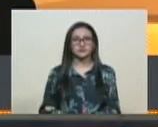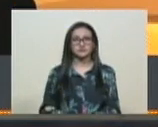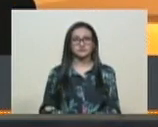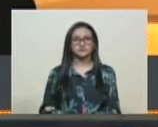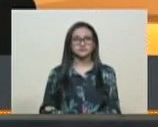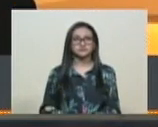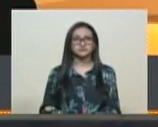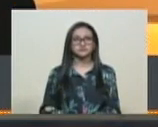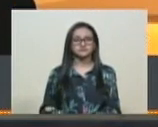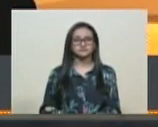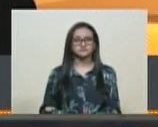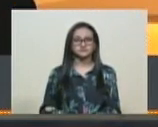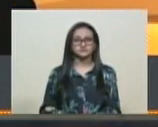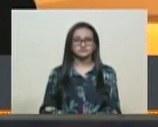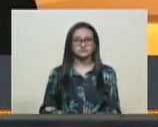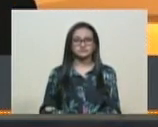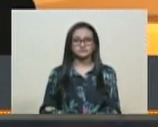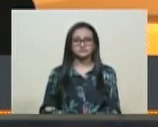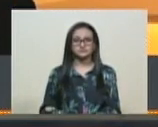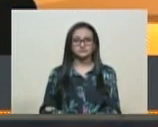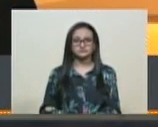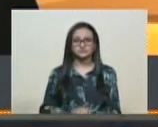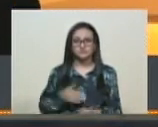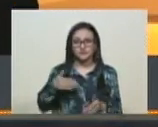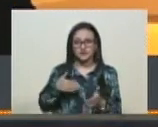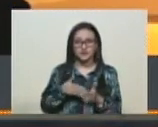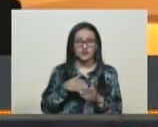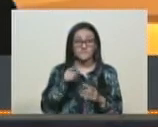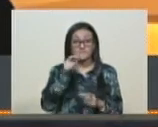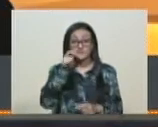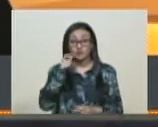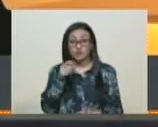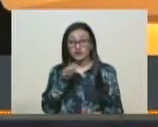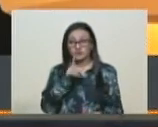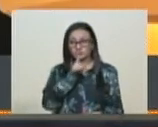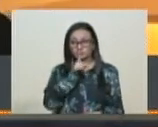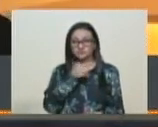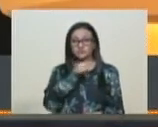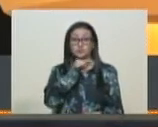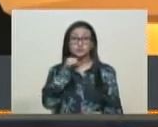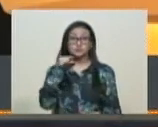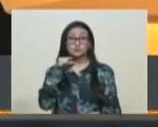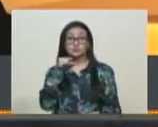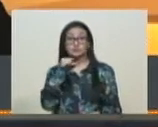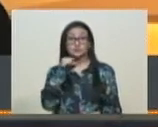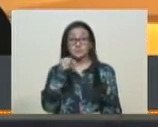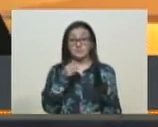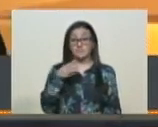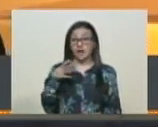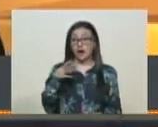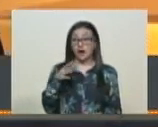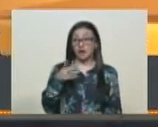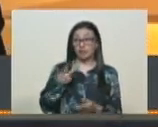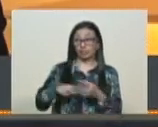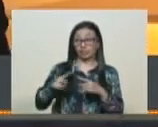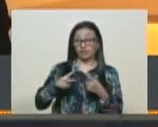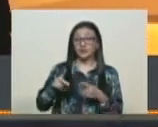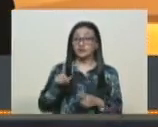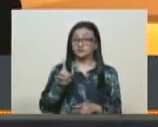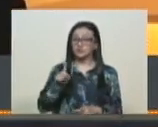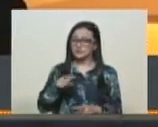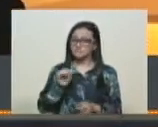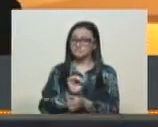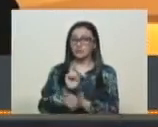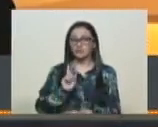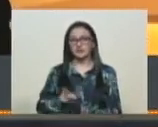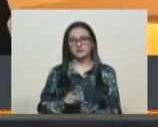Debemos ir tras los delitos de cuello blanco, en todas sus dimensiones y en todos sus ámbitos. Bueno, estimados